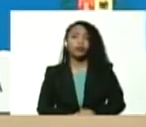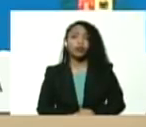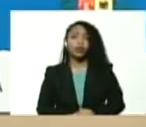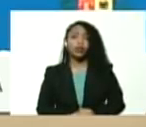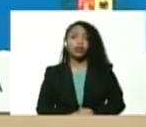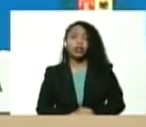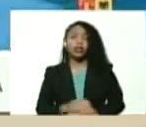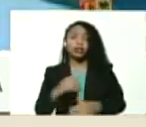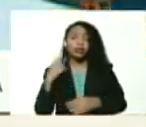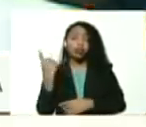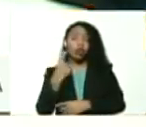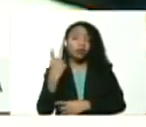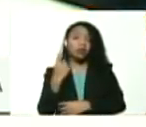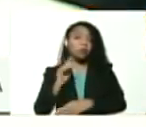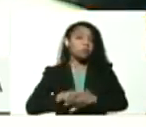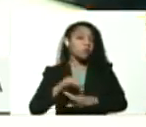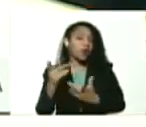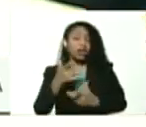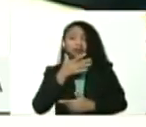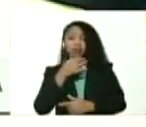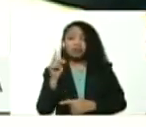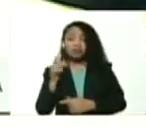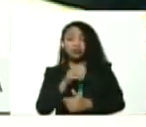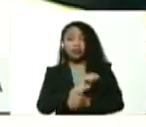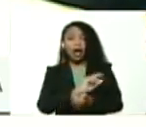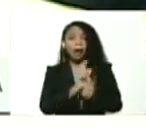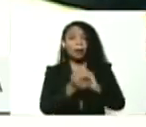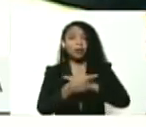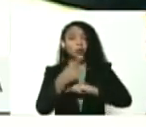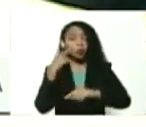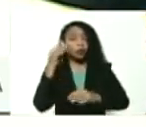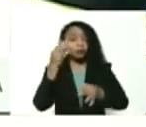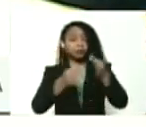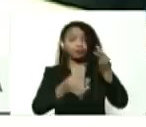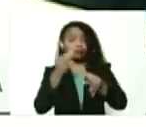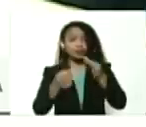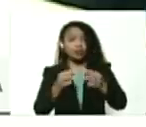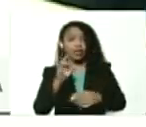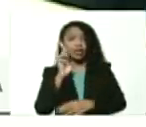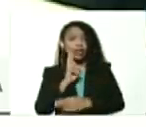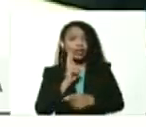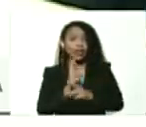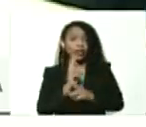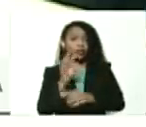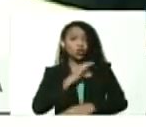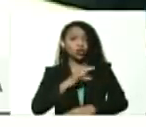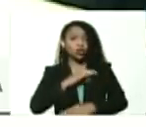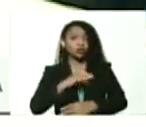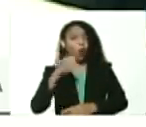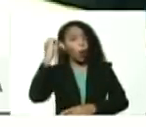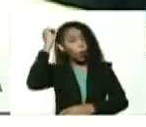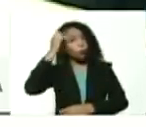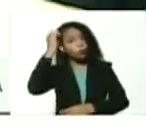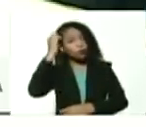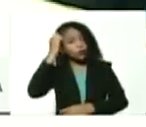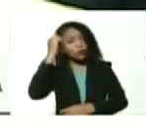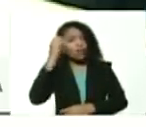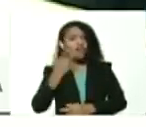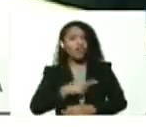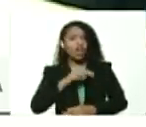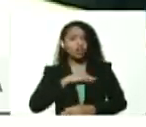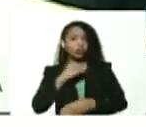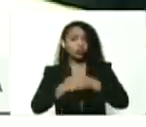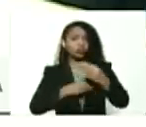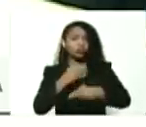sopetón, sencillamente porque ha sido sustituido por el juzgamiento de las redes sociales y las matrices que falsamente crean.